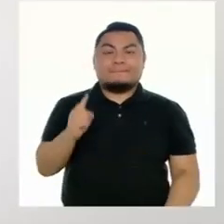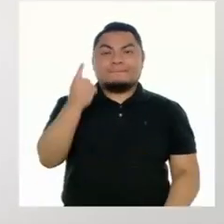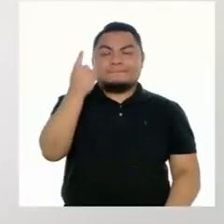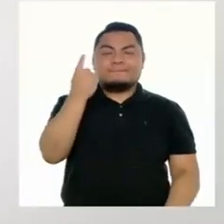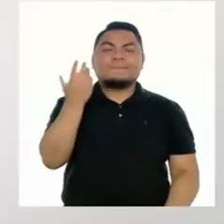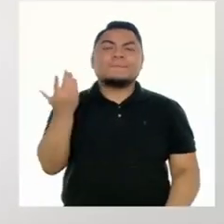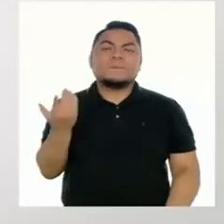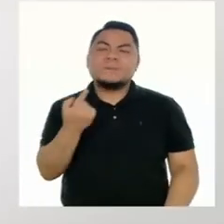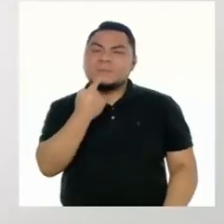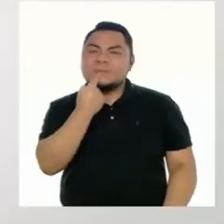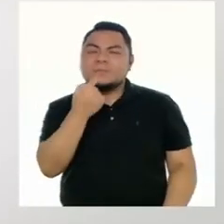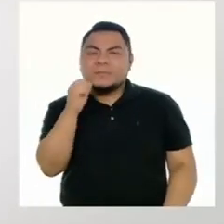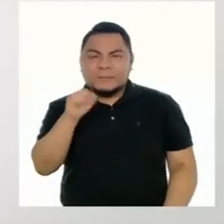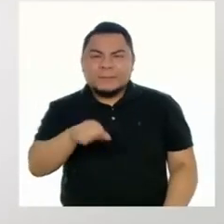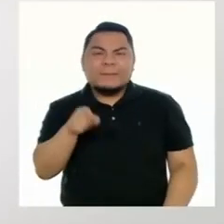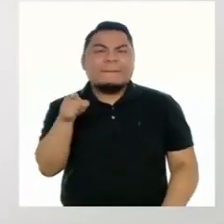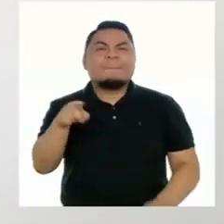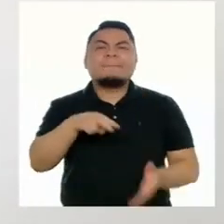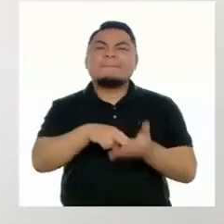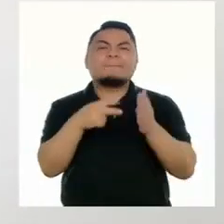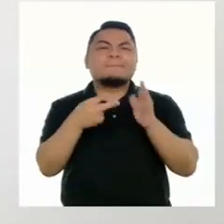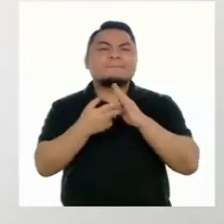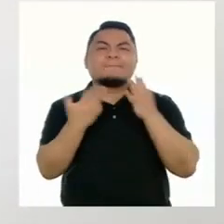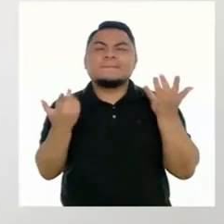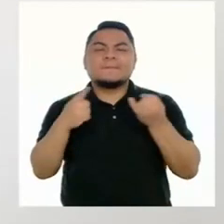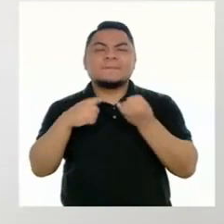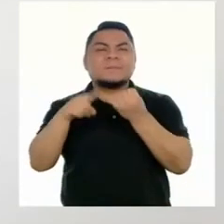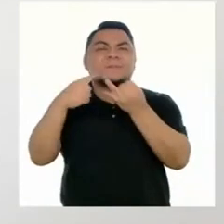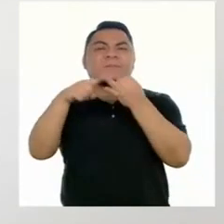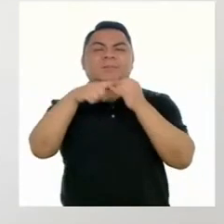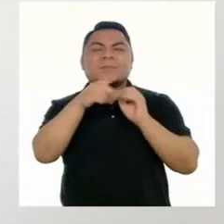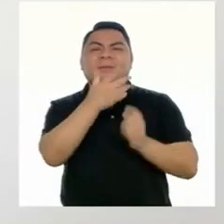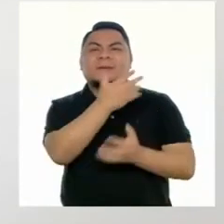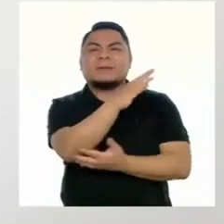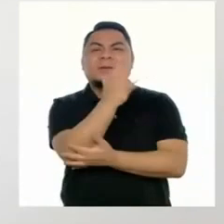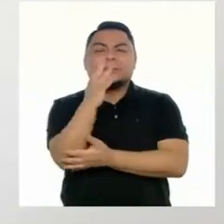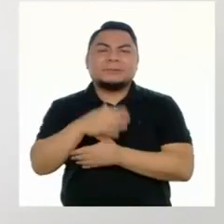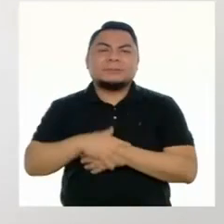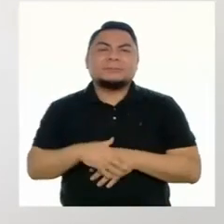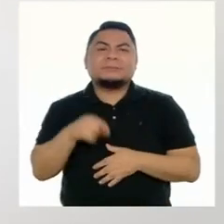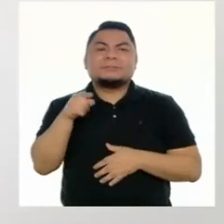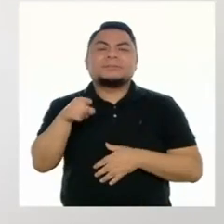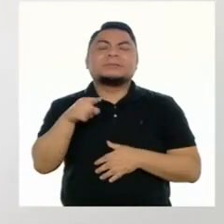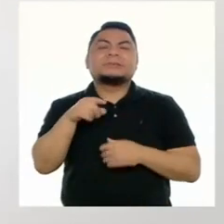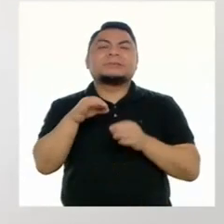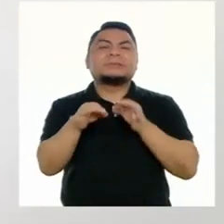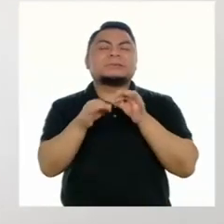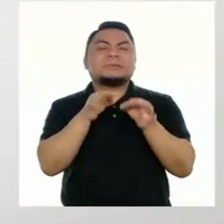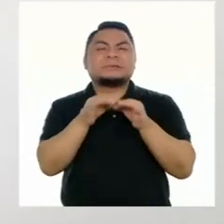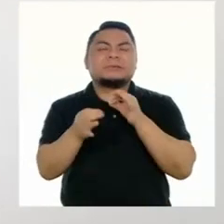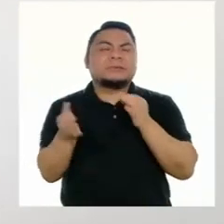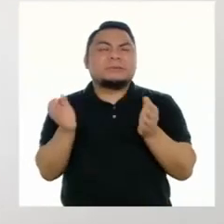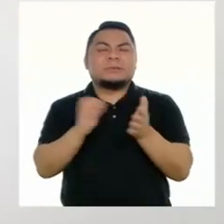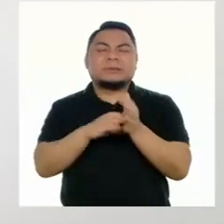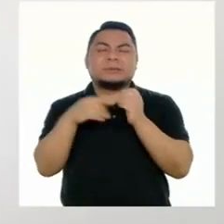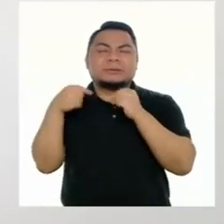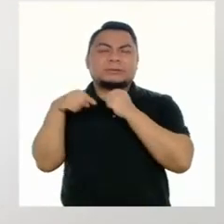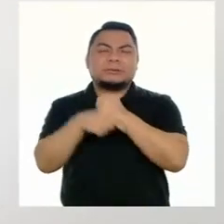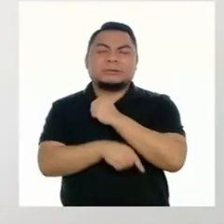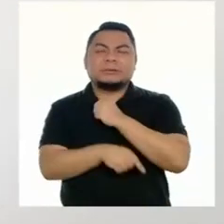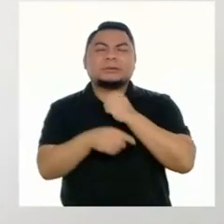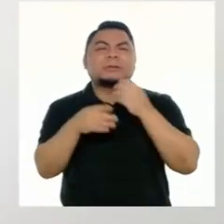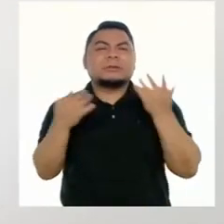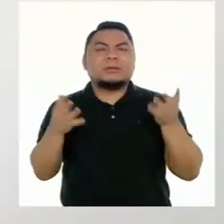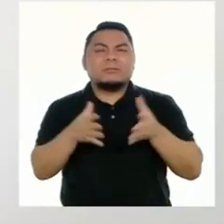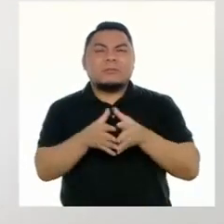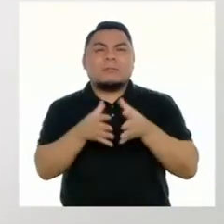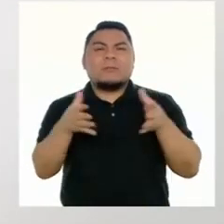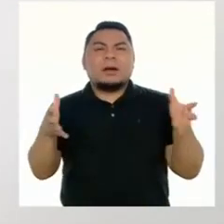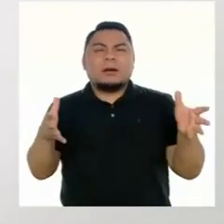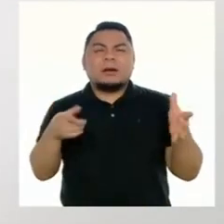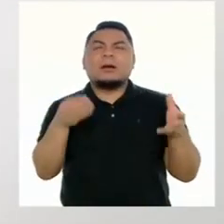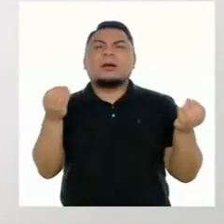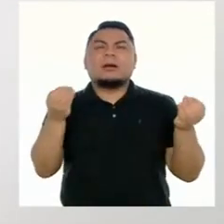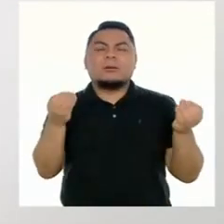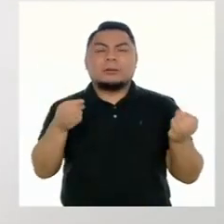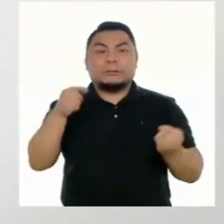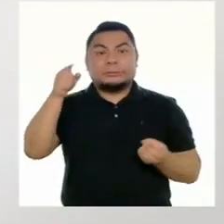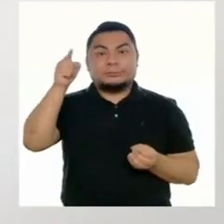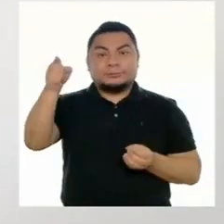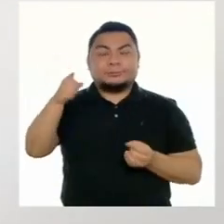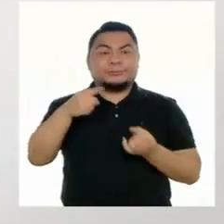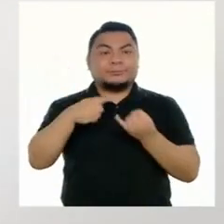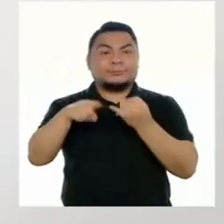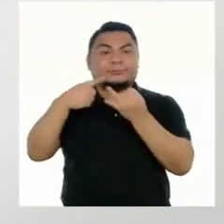Primero, definamos qué es biodiversidad. La definición más extendida es la del Convenio